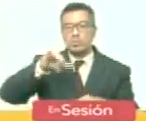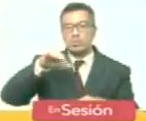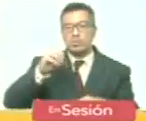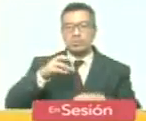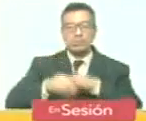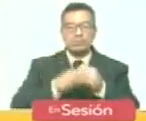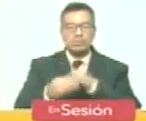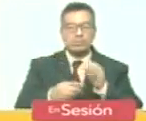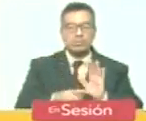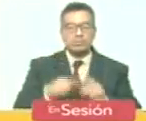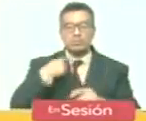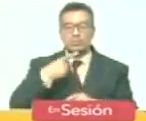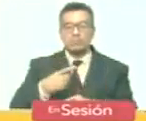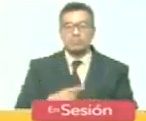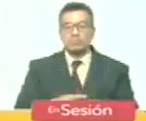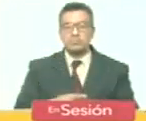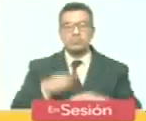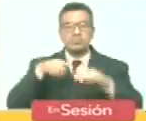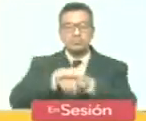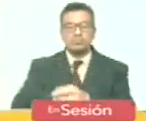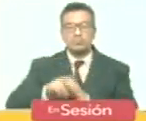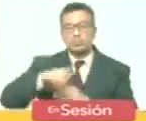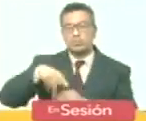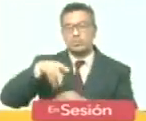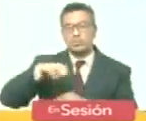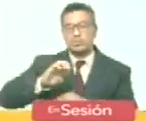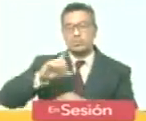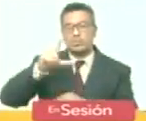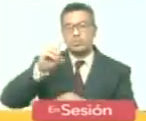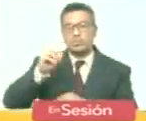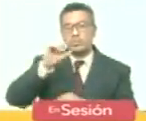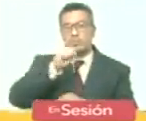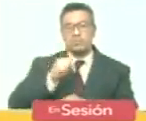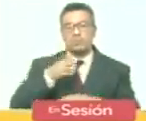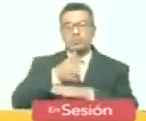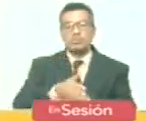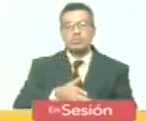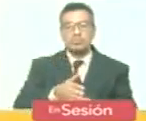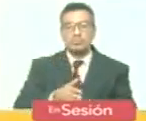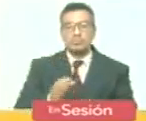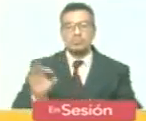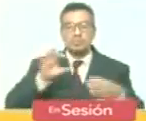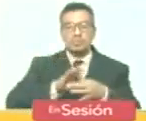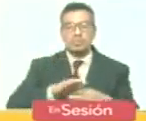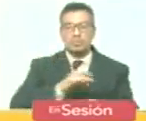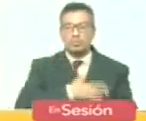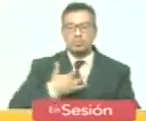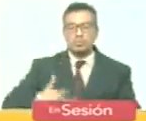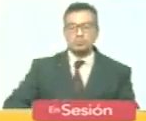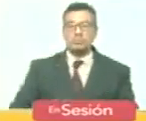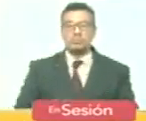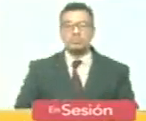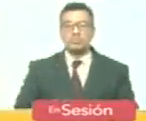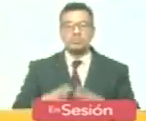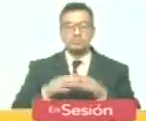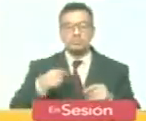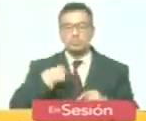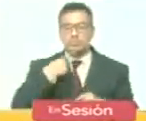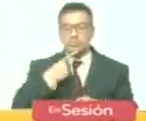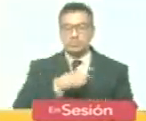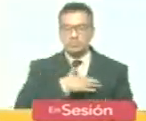hecho en virtud de la intromisión de la señora Pelosi en territorio integrante de la República China. Es todo, señor